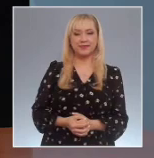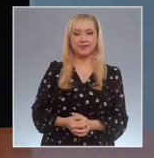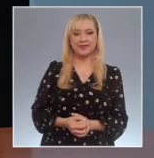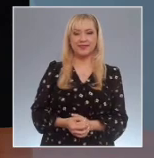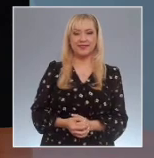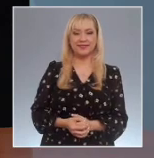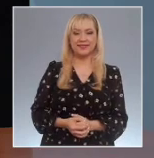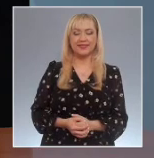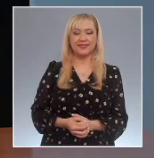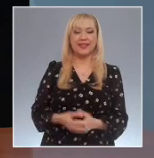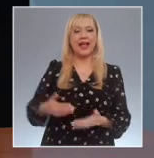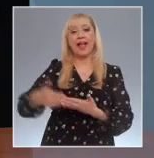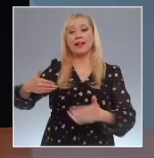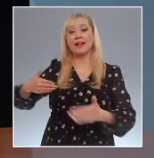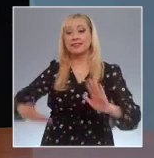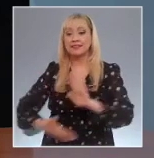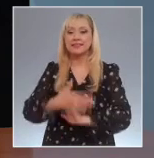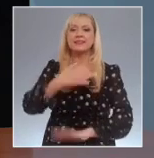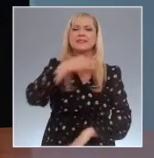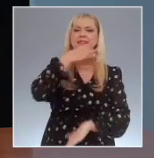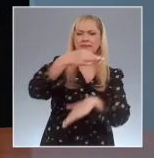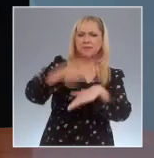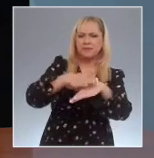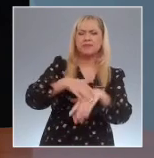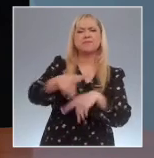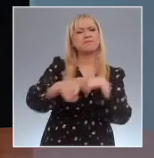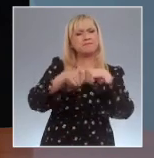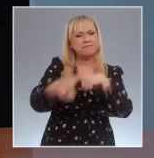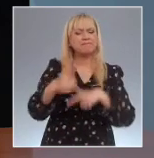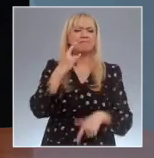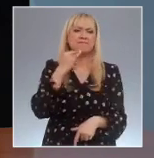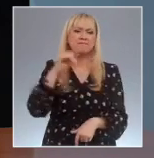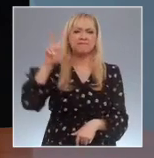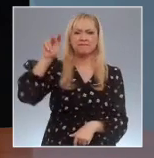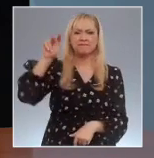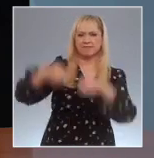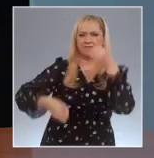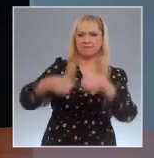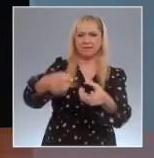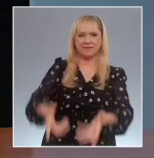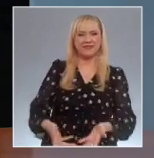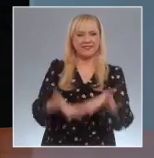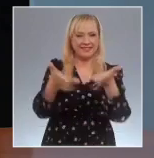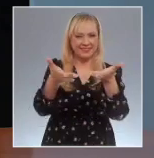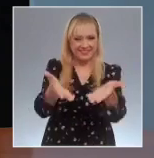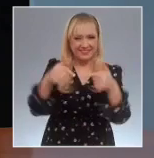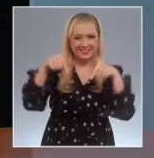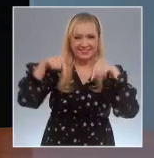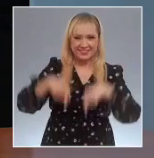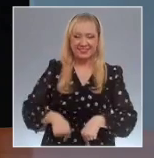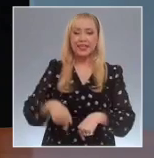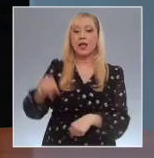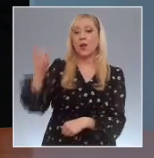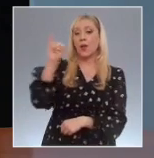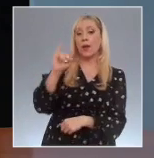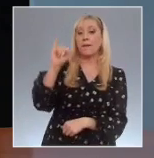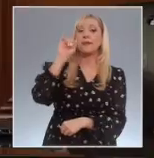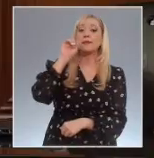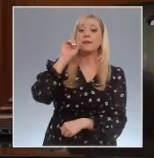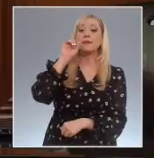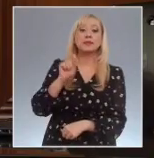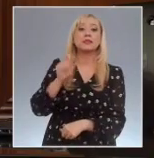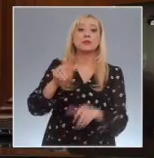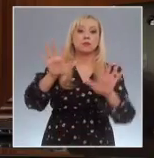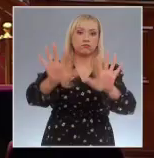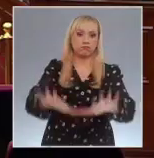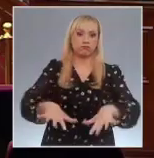Antes de despedirnos, lo invitamos a mantenerse en la señal del canal del Poder Judicial de la Federación. Este jueves no se pierda la sesión del Pleno de la Suprema